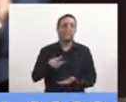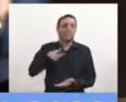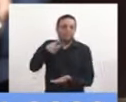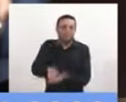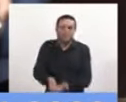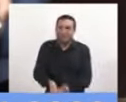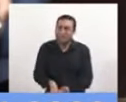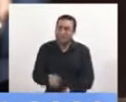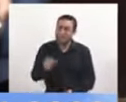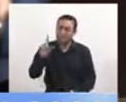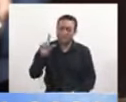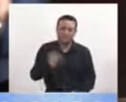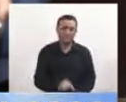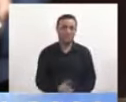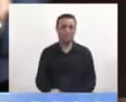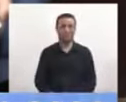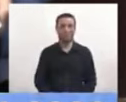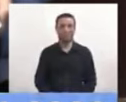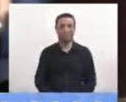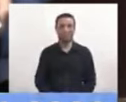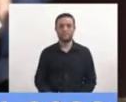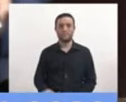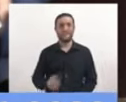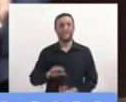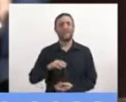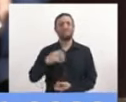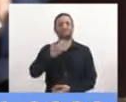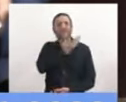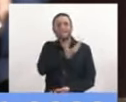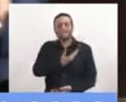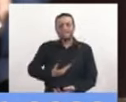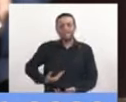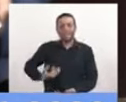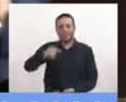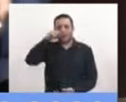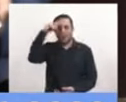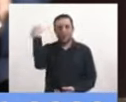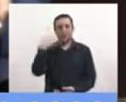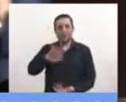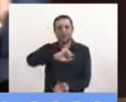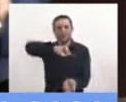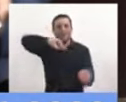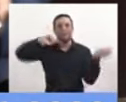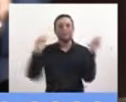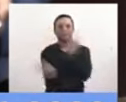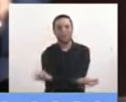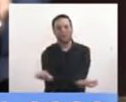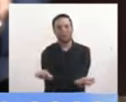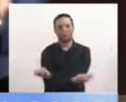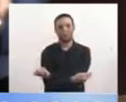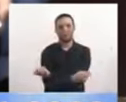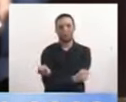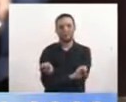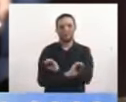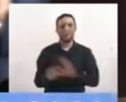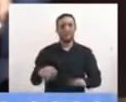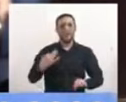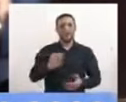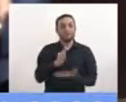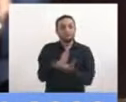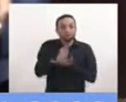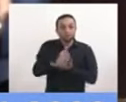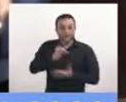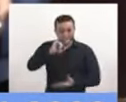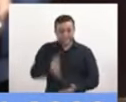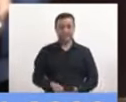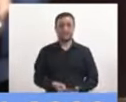y dispuesto a servir. Un Estado que sea riguroso, ¿sí?, pero que sea sobrio y